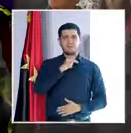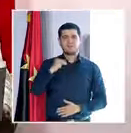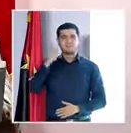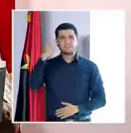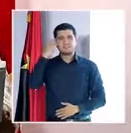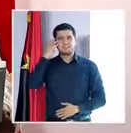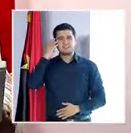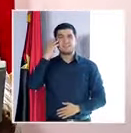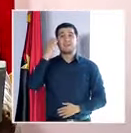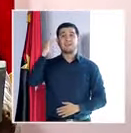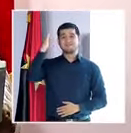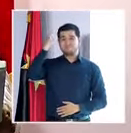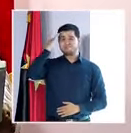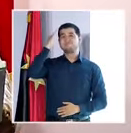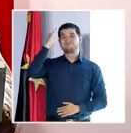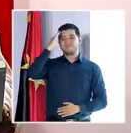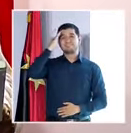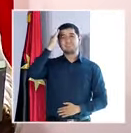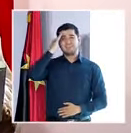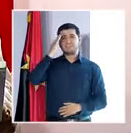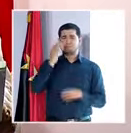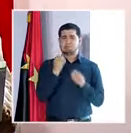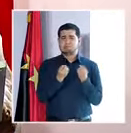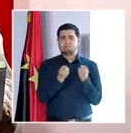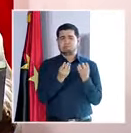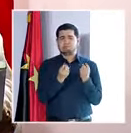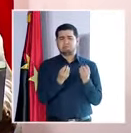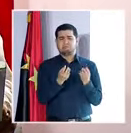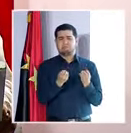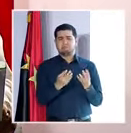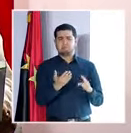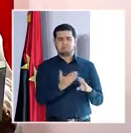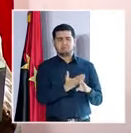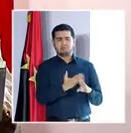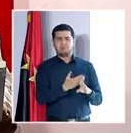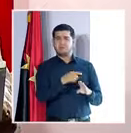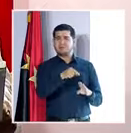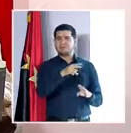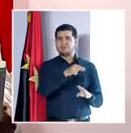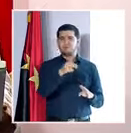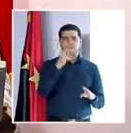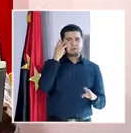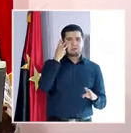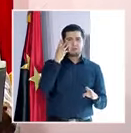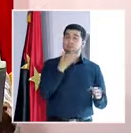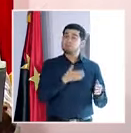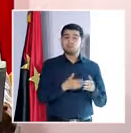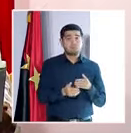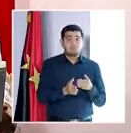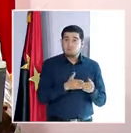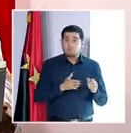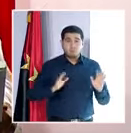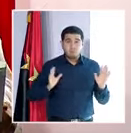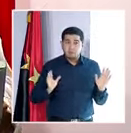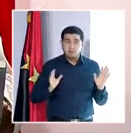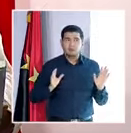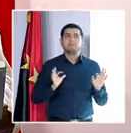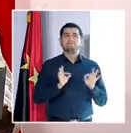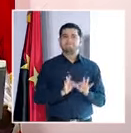la capacidad de entender que tantas dificultades de esta tierra nos debe llevar a trabajar en